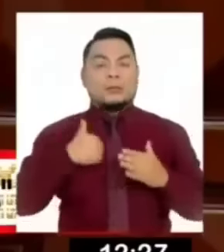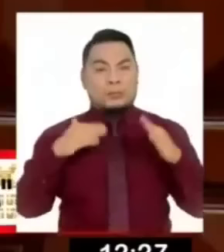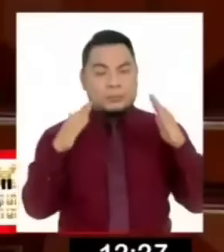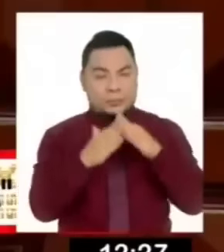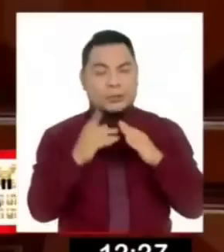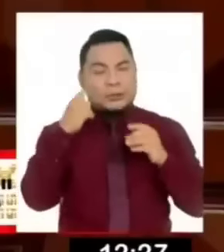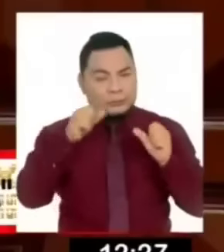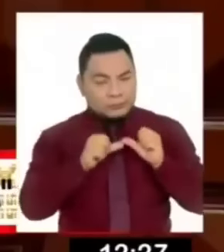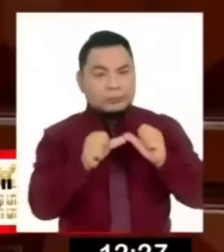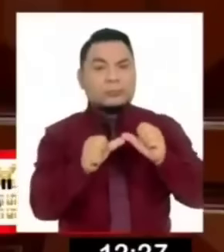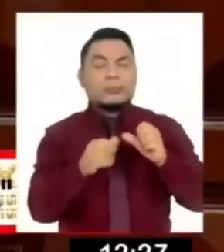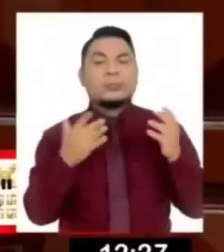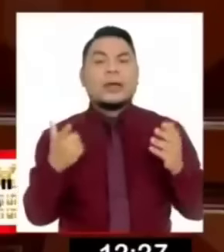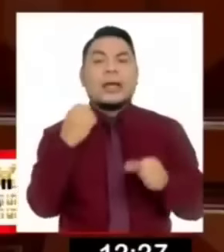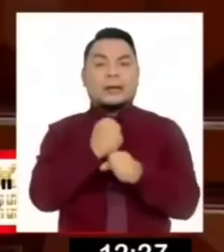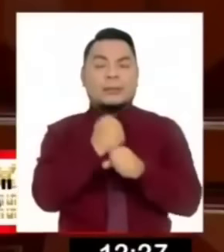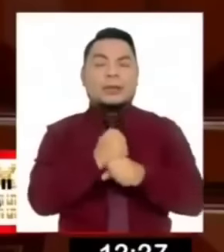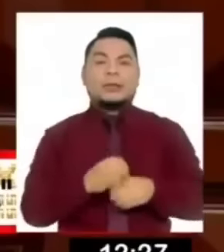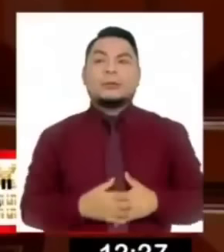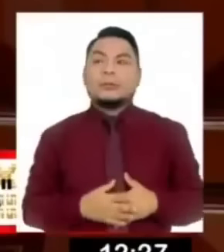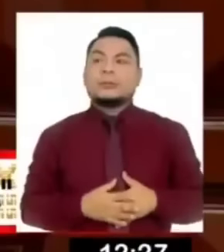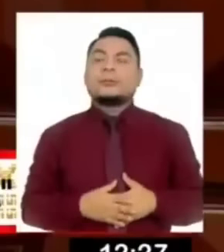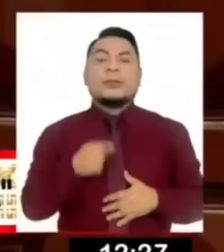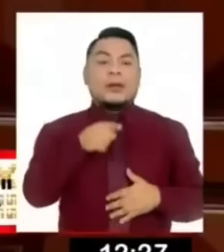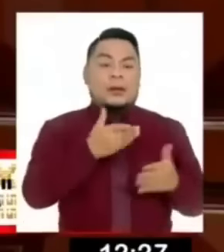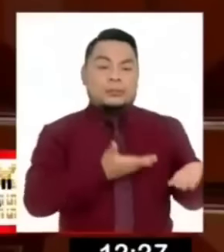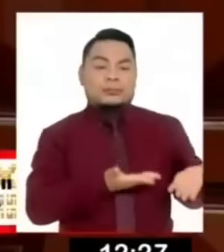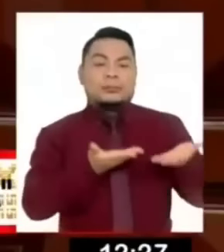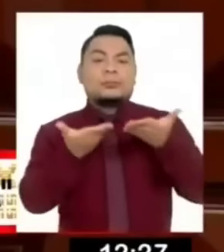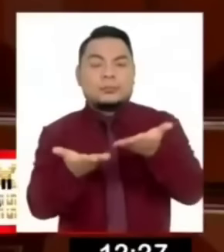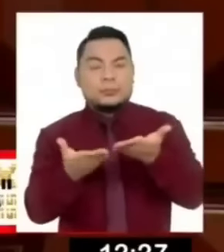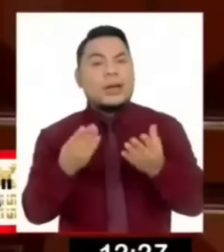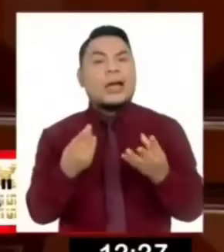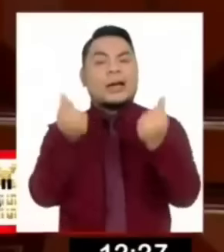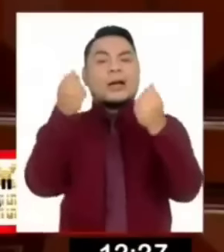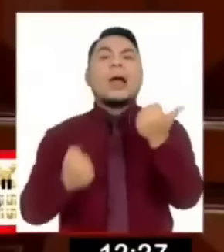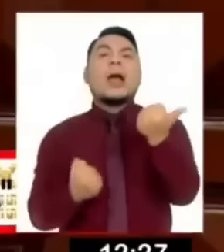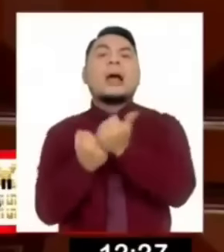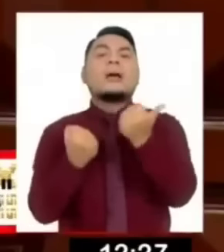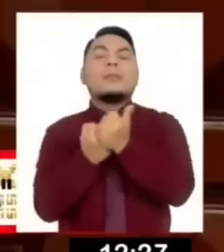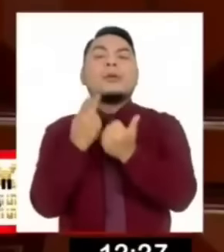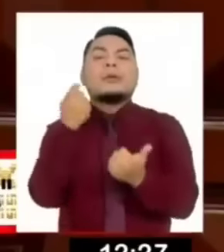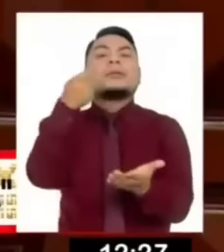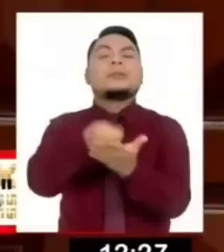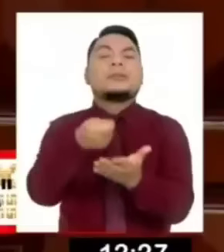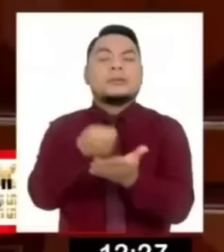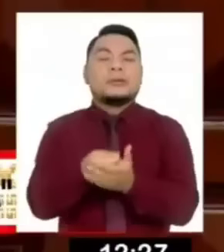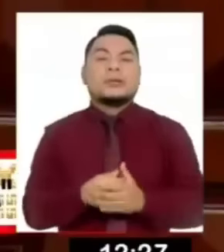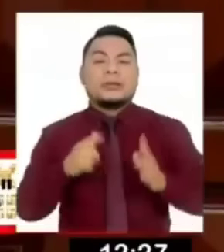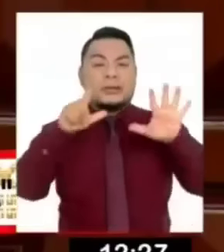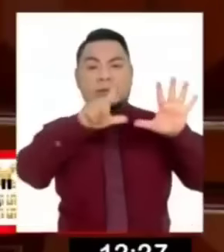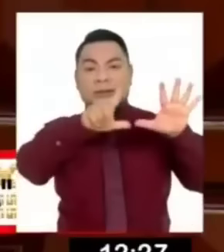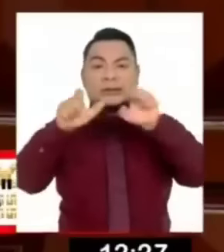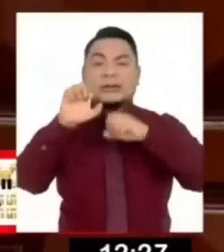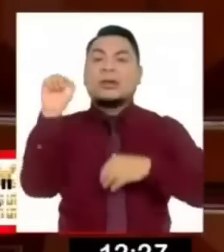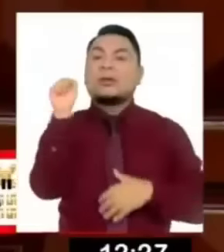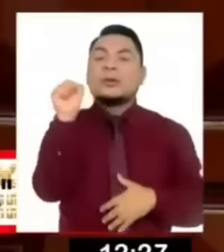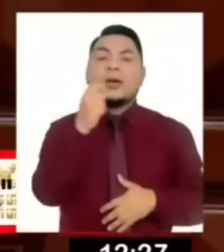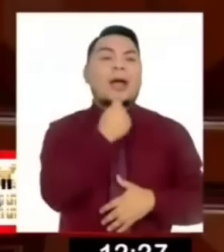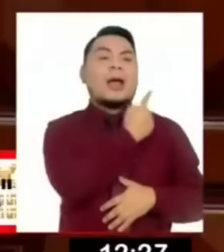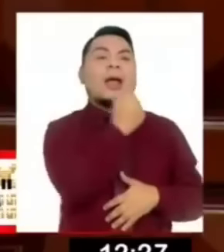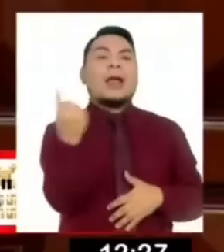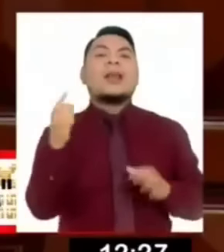municipales intensivas en empleo. Transferencia directa e inmediata de apoyo financiero de 700 soles a